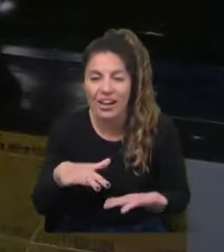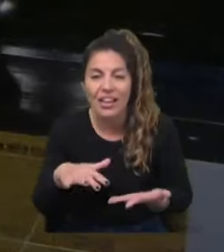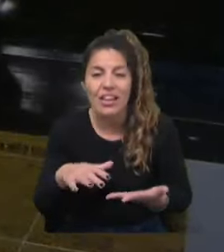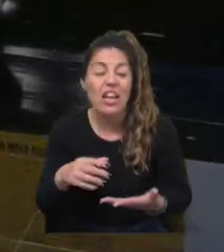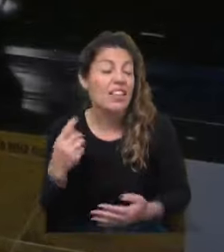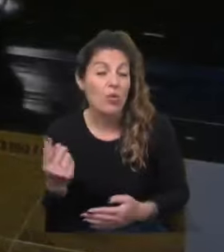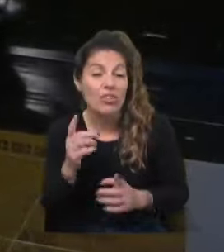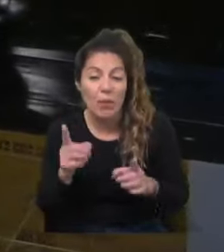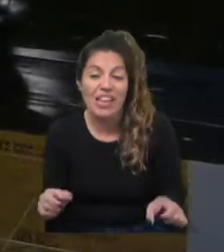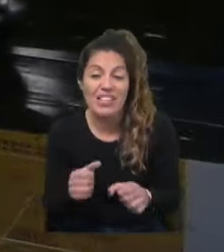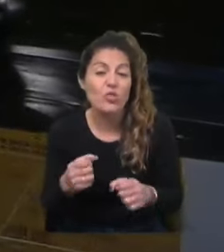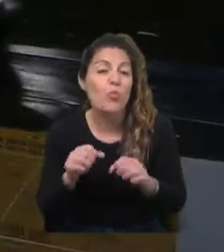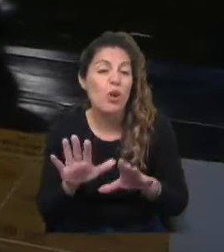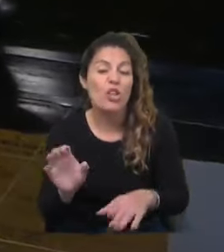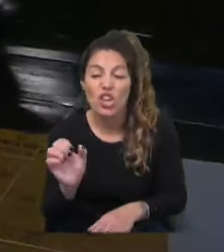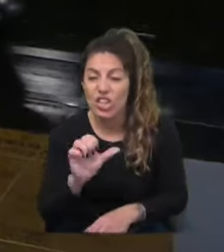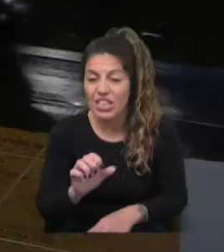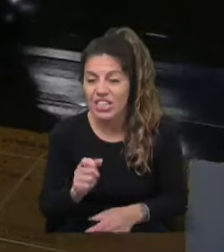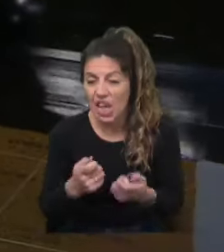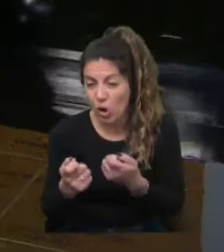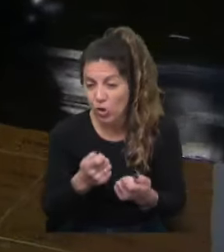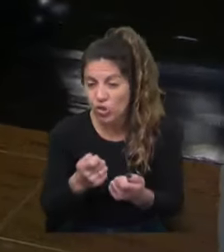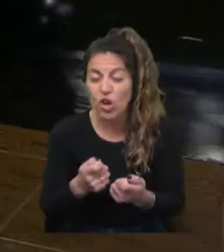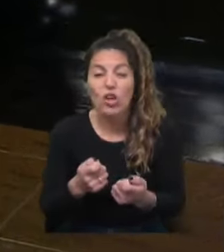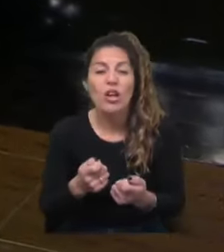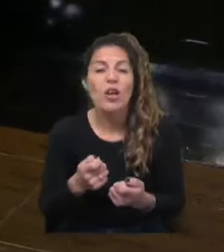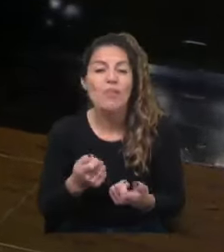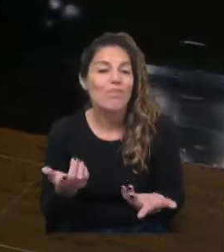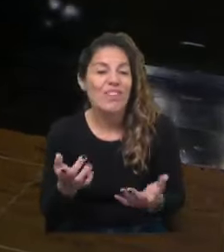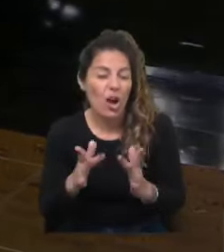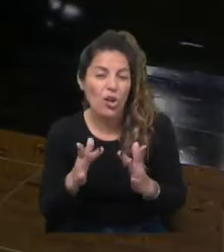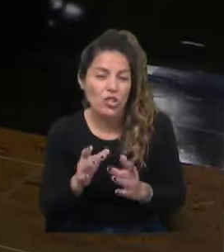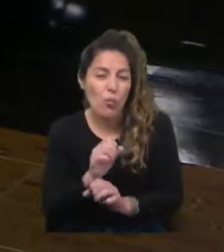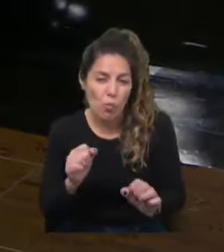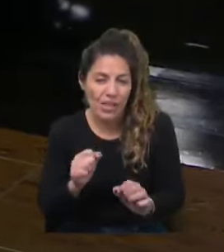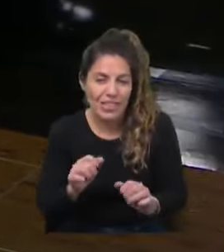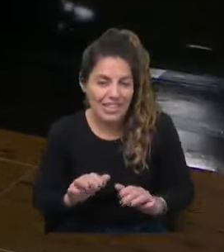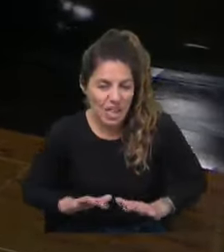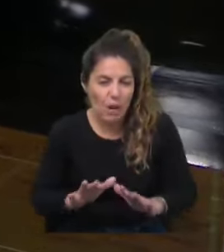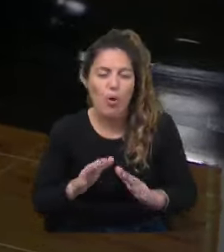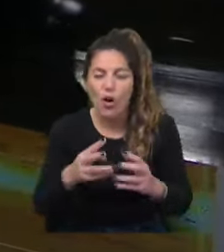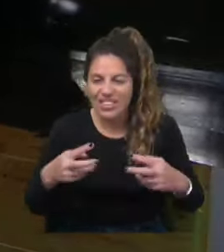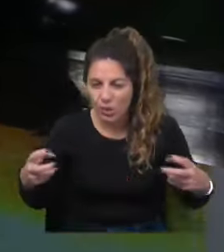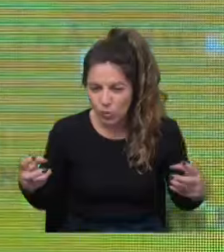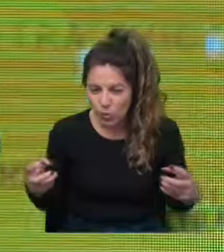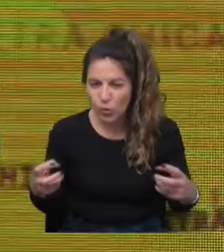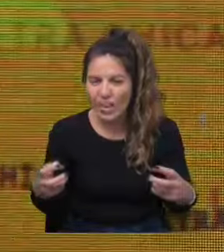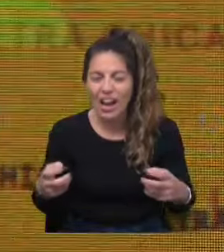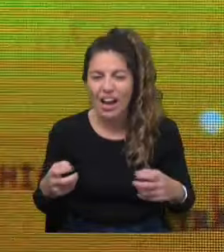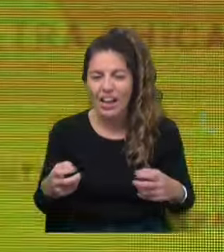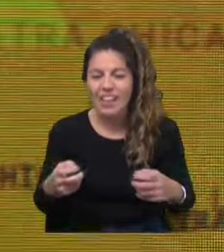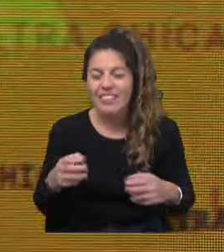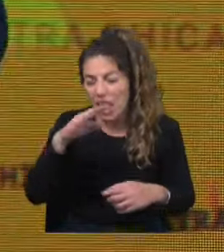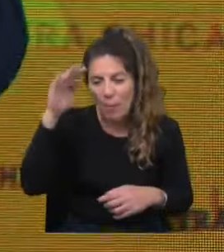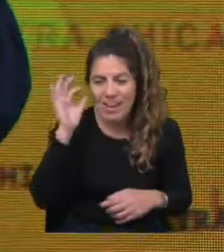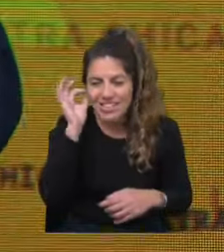autonomía y hacer sus propios negocios, ¿no? También se pueden independizar, pero en el fondo la conexión puede ser que se armó esa estructura desde Marcet